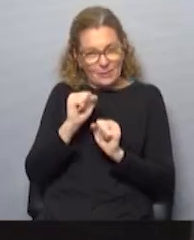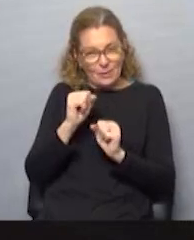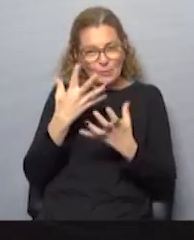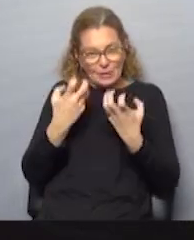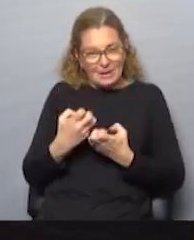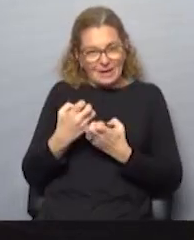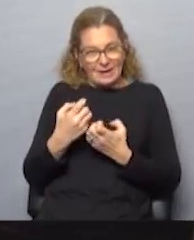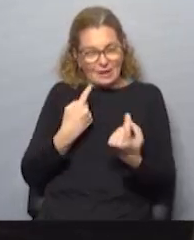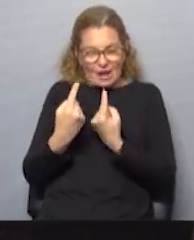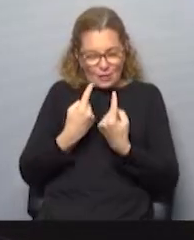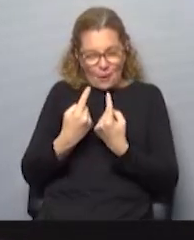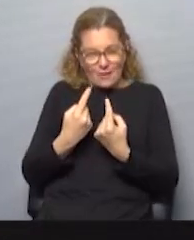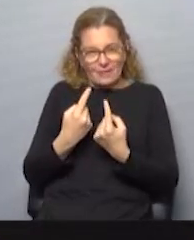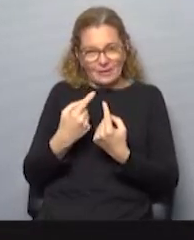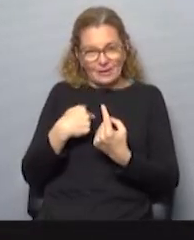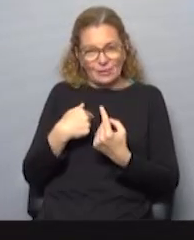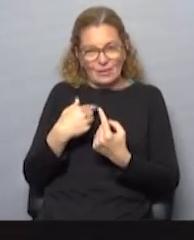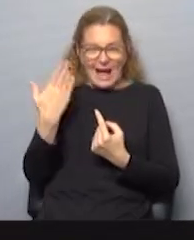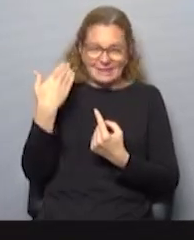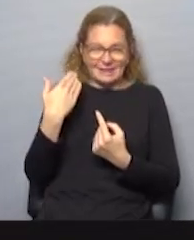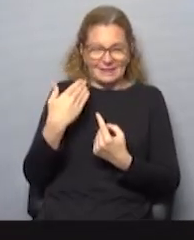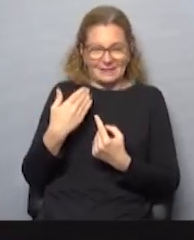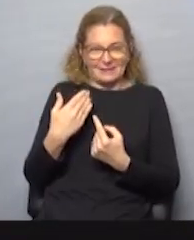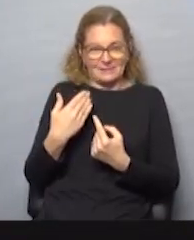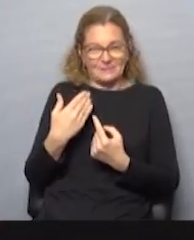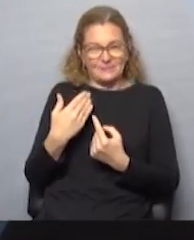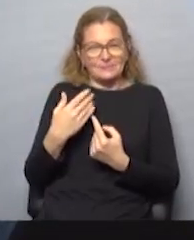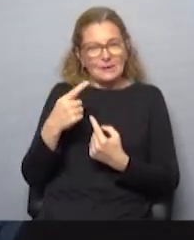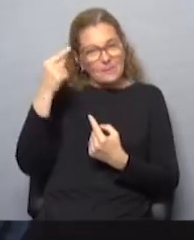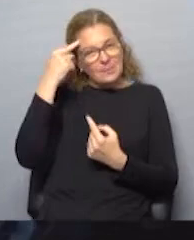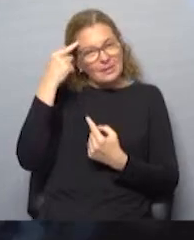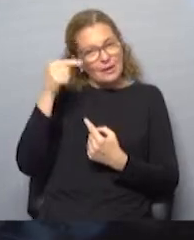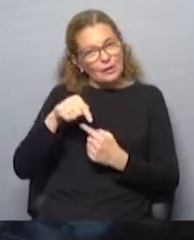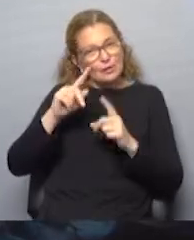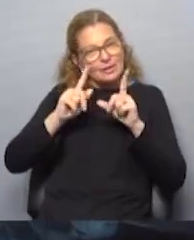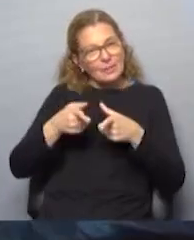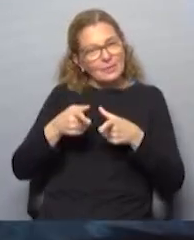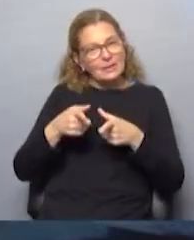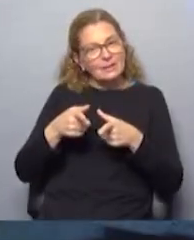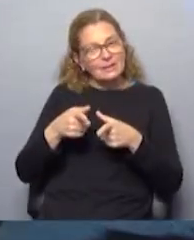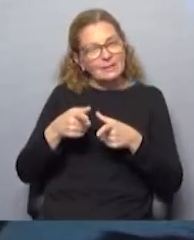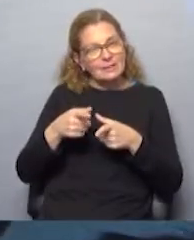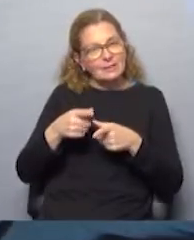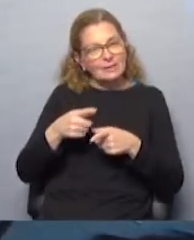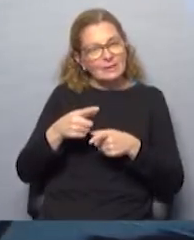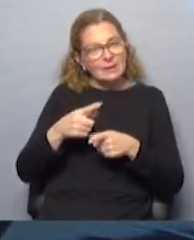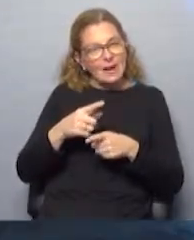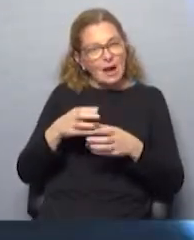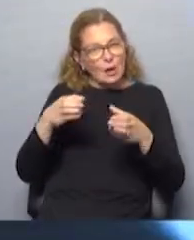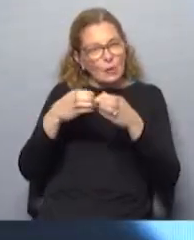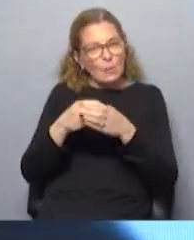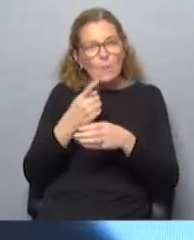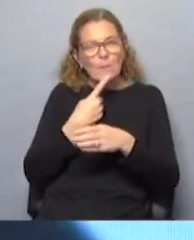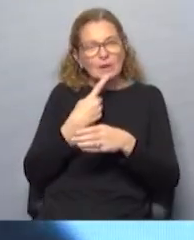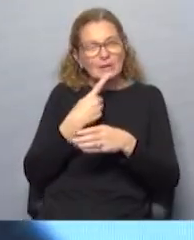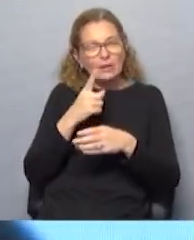quieran esos asiáticos creen que eso también permea al poder político que piensa que el